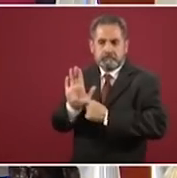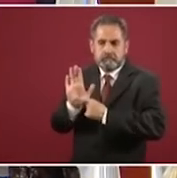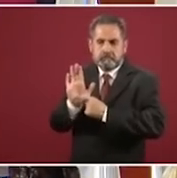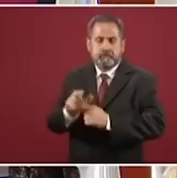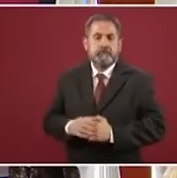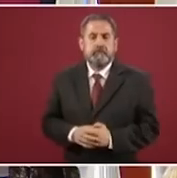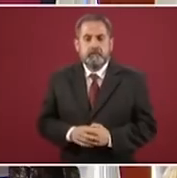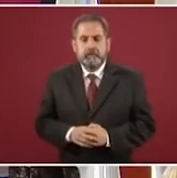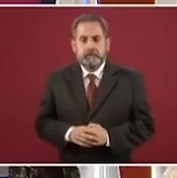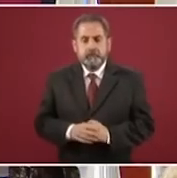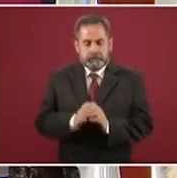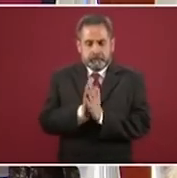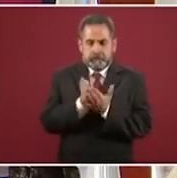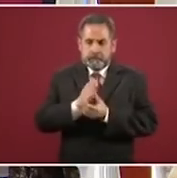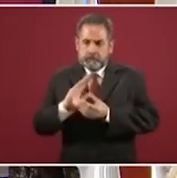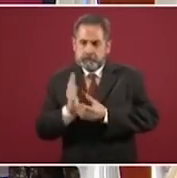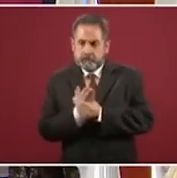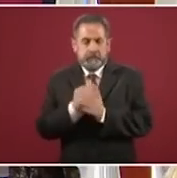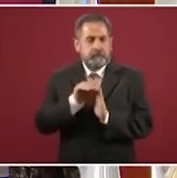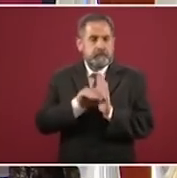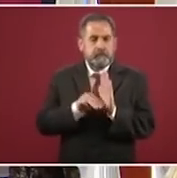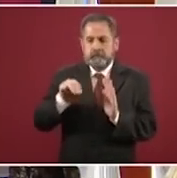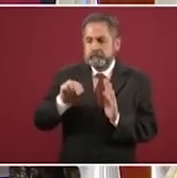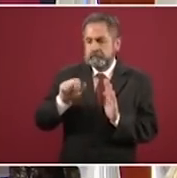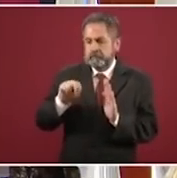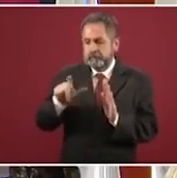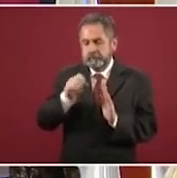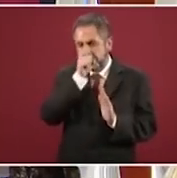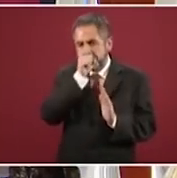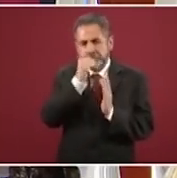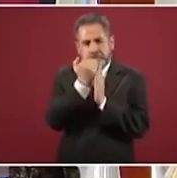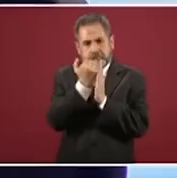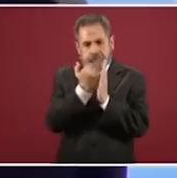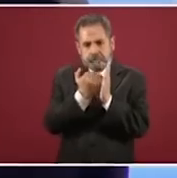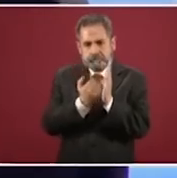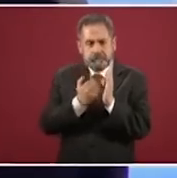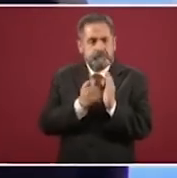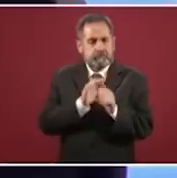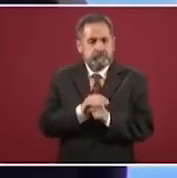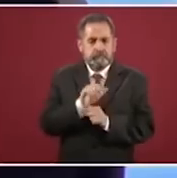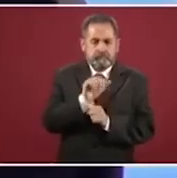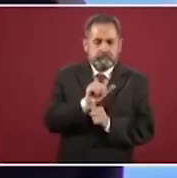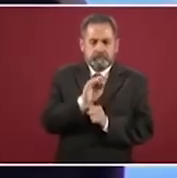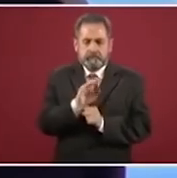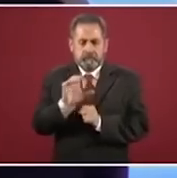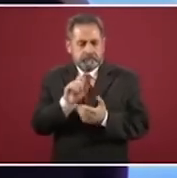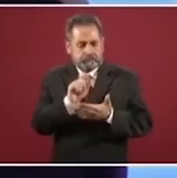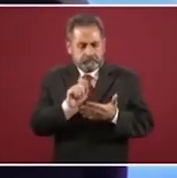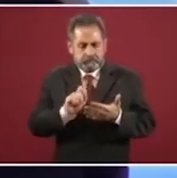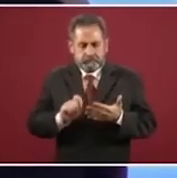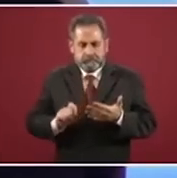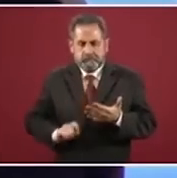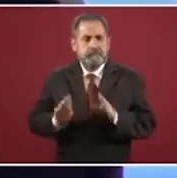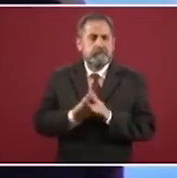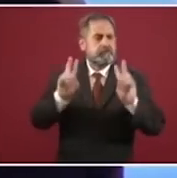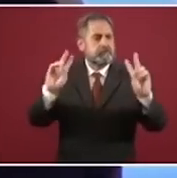Y el manual que se le entrega a todas las escuelas que contiene paso por paso el ABC del programa La Escuela